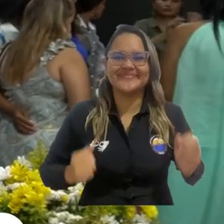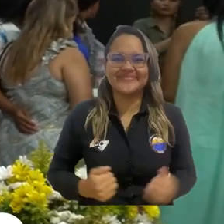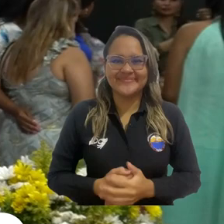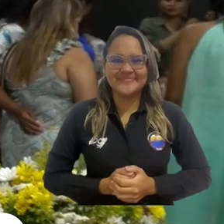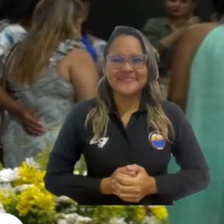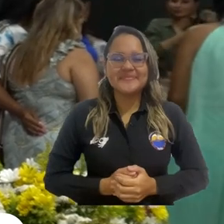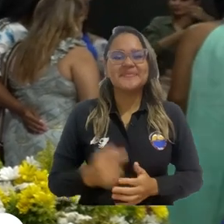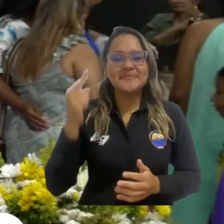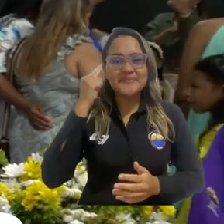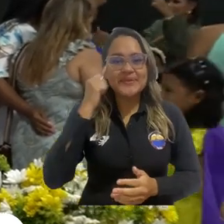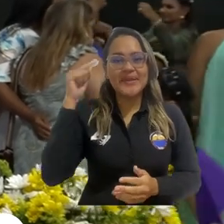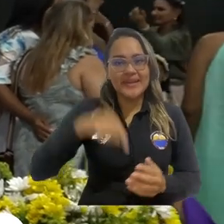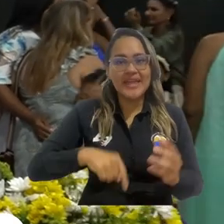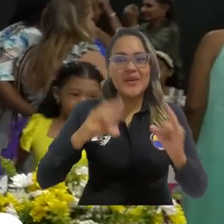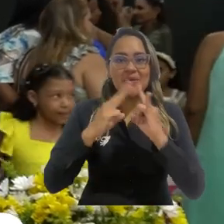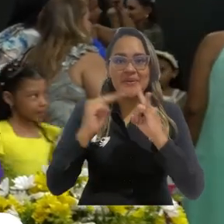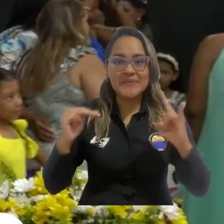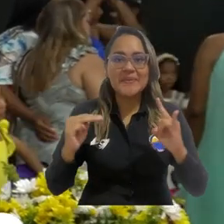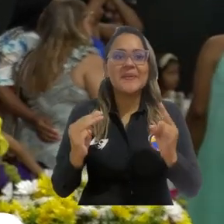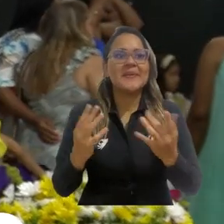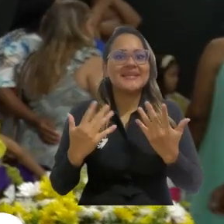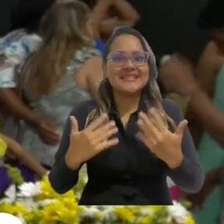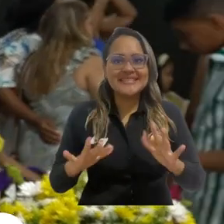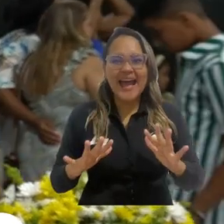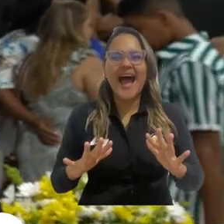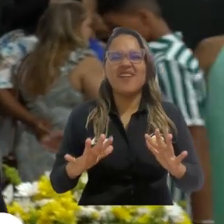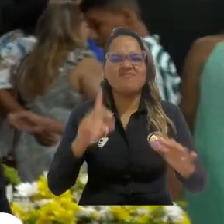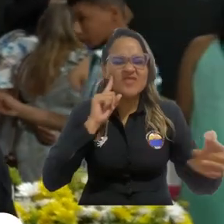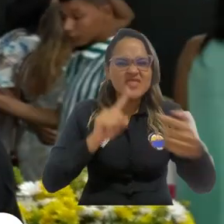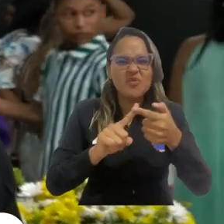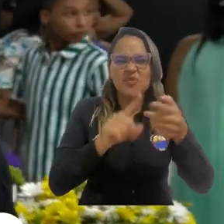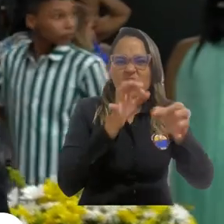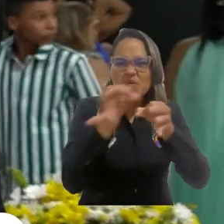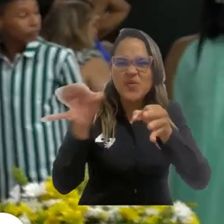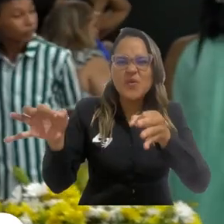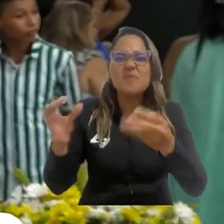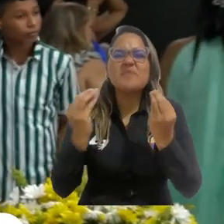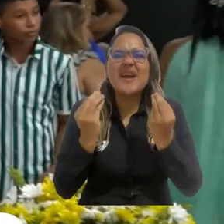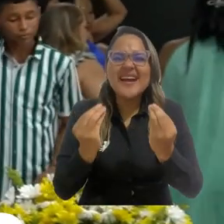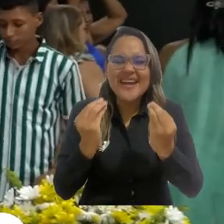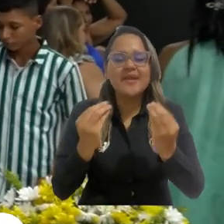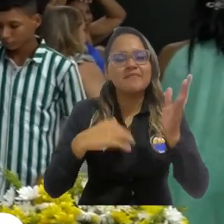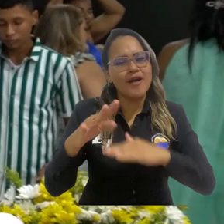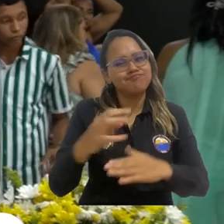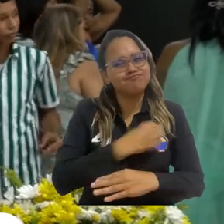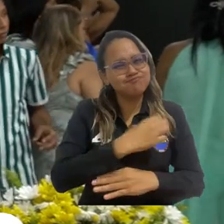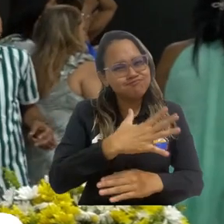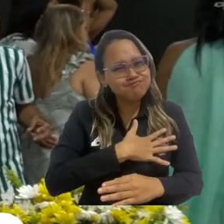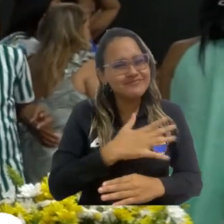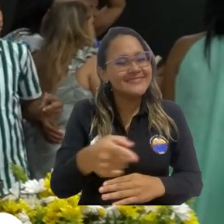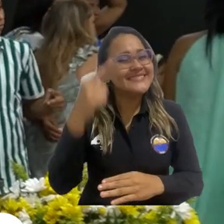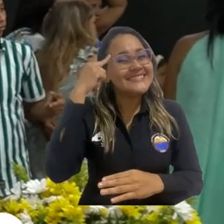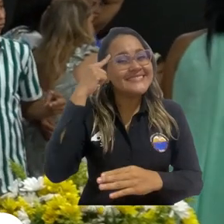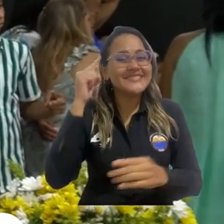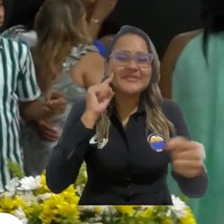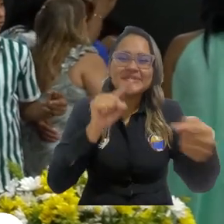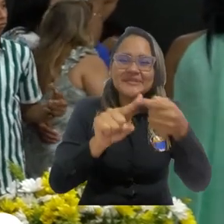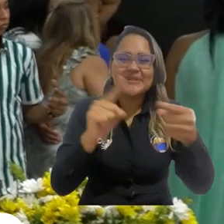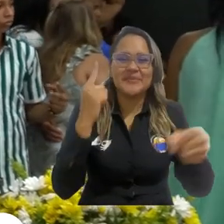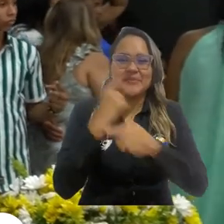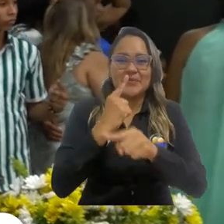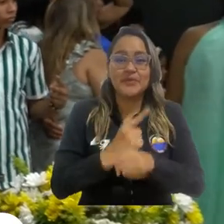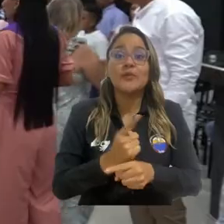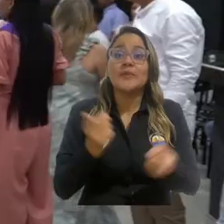la universidad llega al territorio a traer esperanza, a traer oportunidades, pero sobre todo a transformar